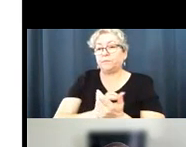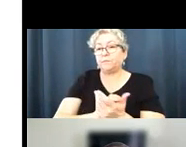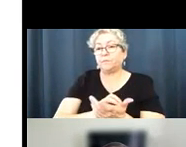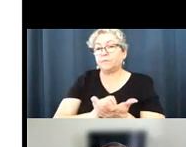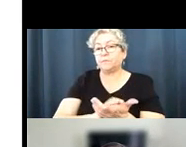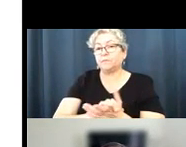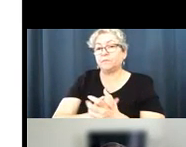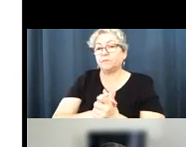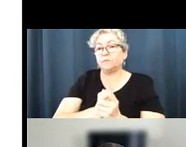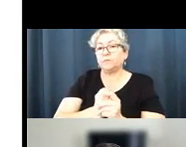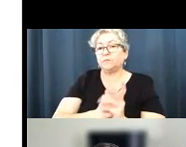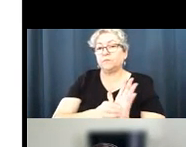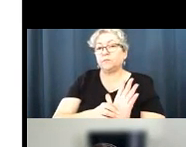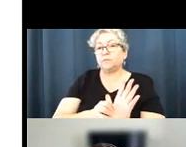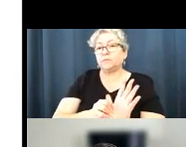saber